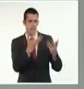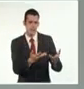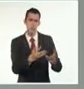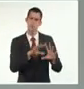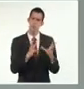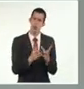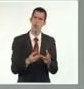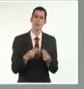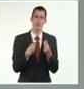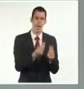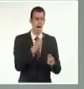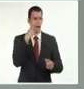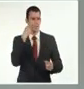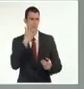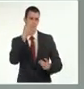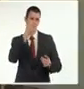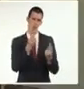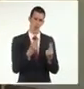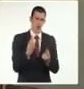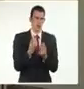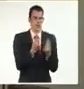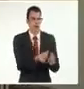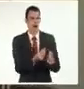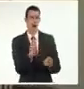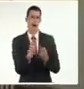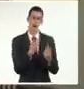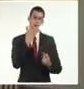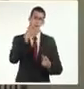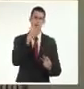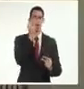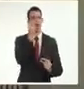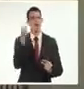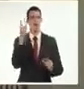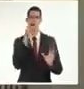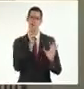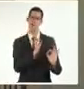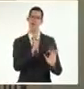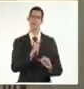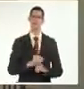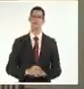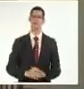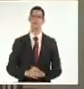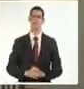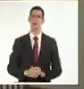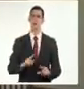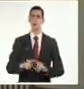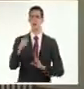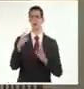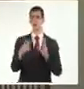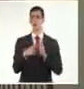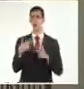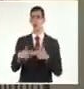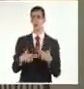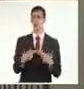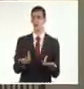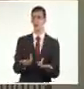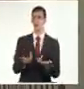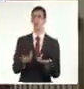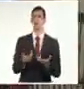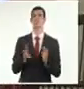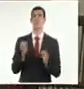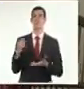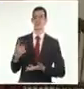de la efeméride, la Oficina Nacional de Atención a Combatientes entregó un sentido reconocimiento